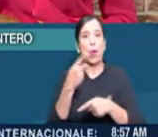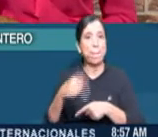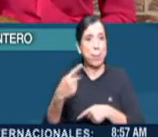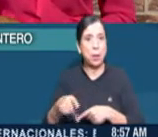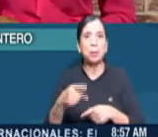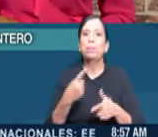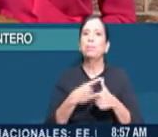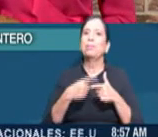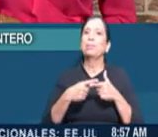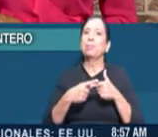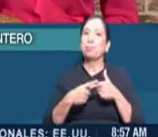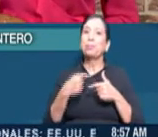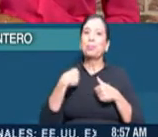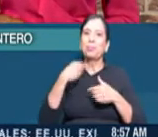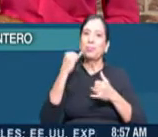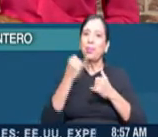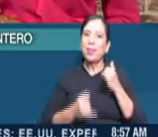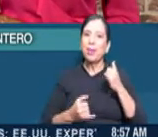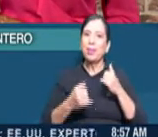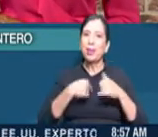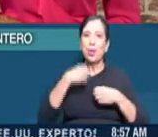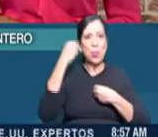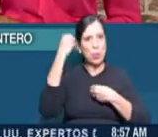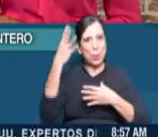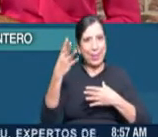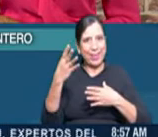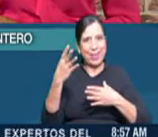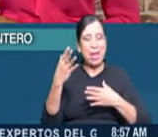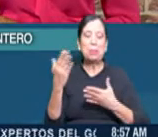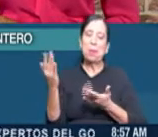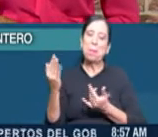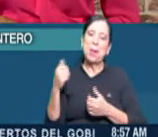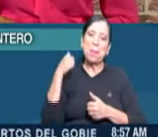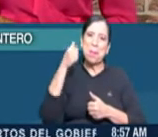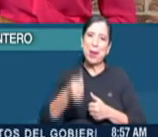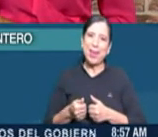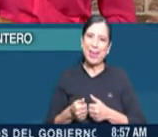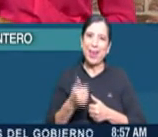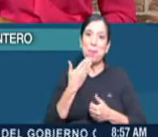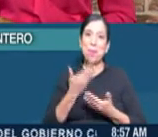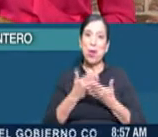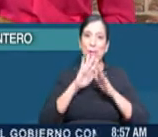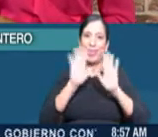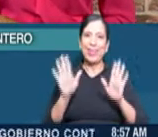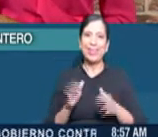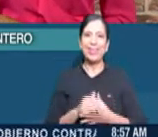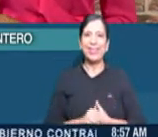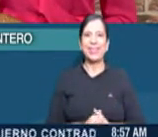llegamos a la parte final de Yo Me Informo PMA, por supuesto, esperamos mañana. Buen día. Chao.